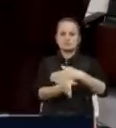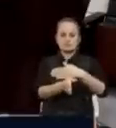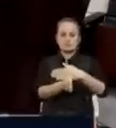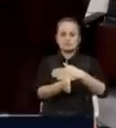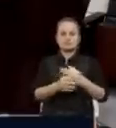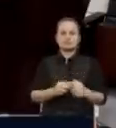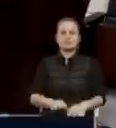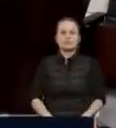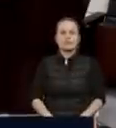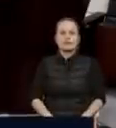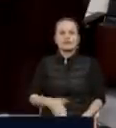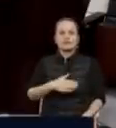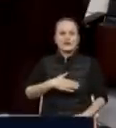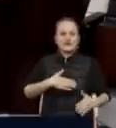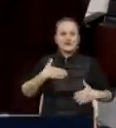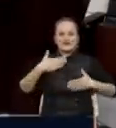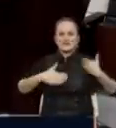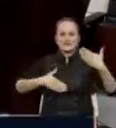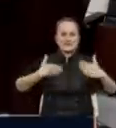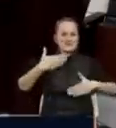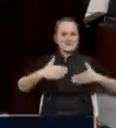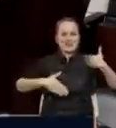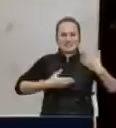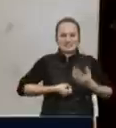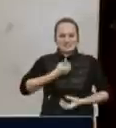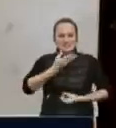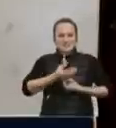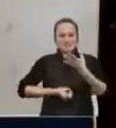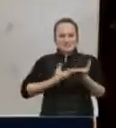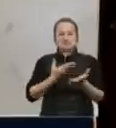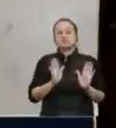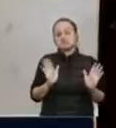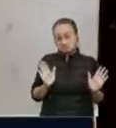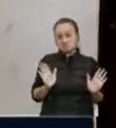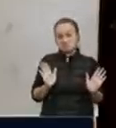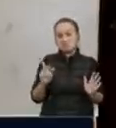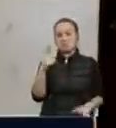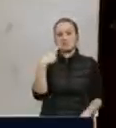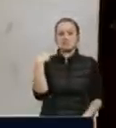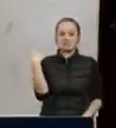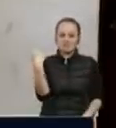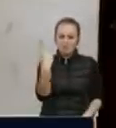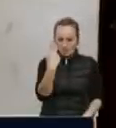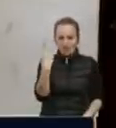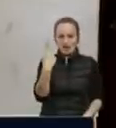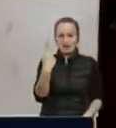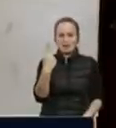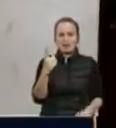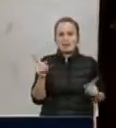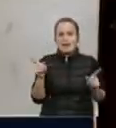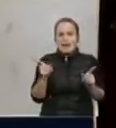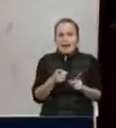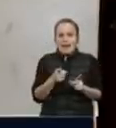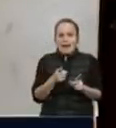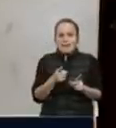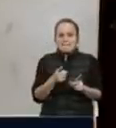Me voy extrovirtiendo. Tal vez porque generalmente hablo poco.